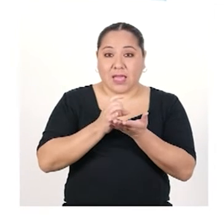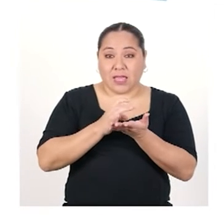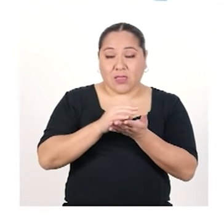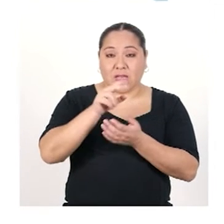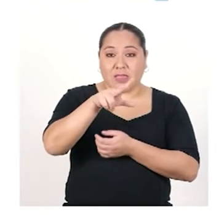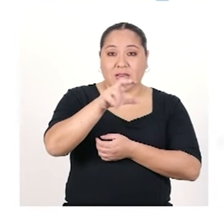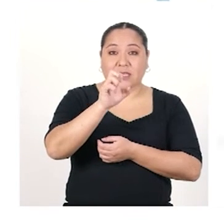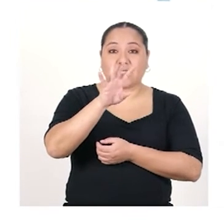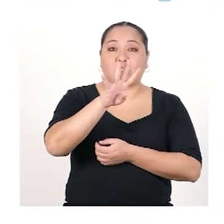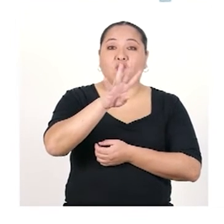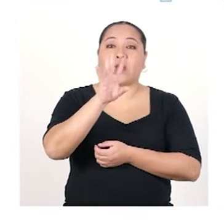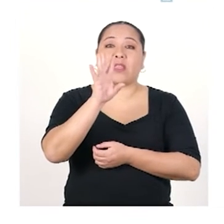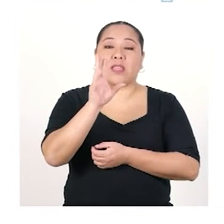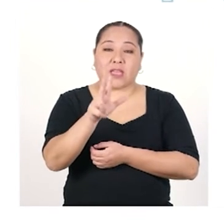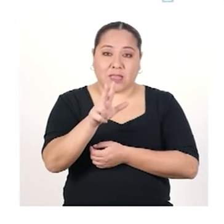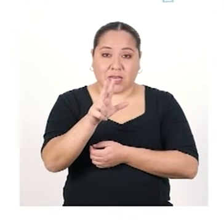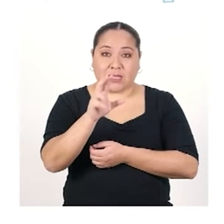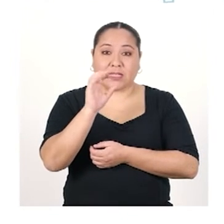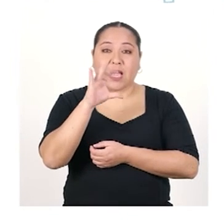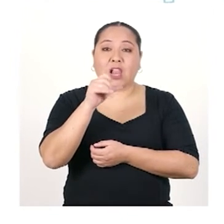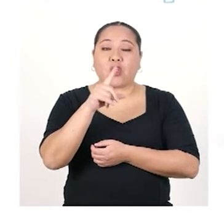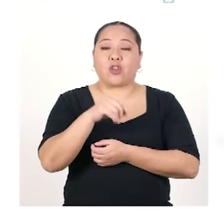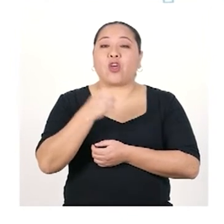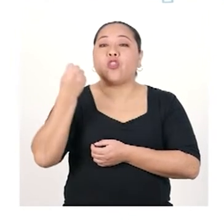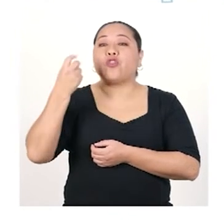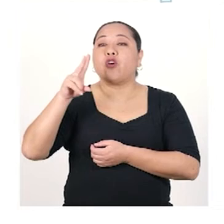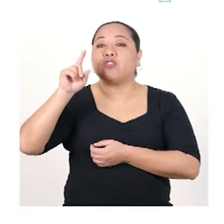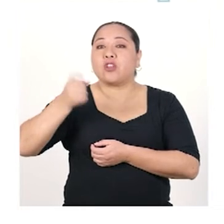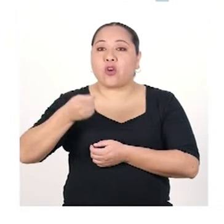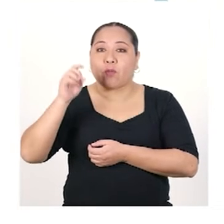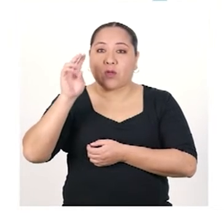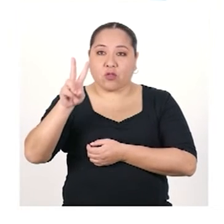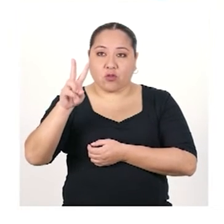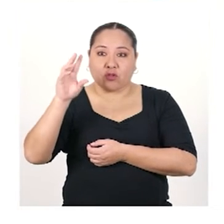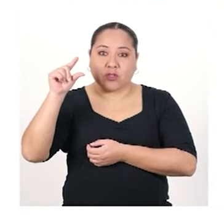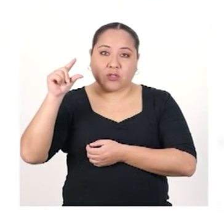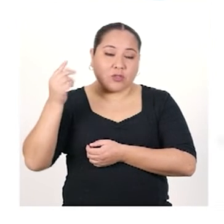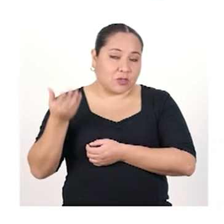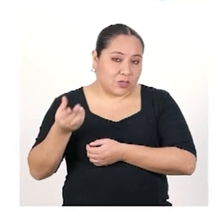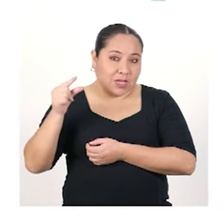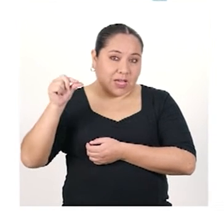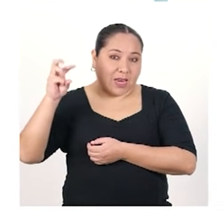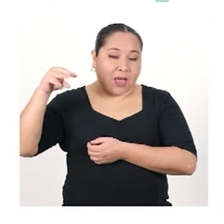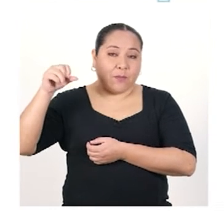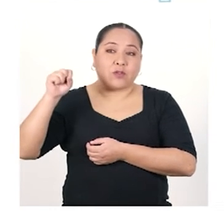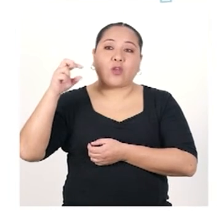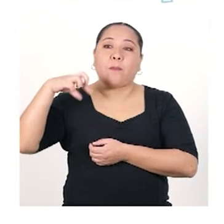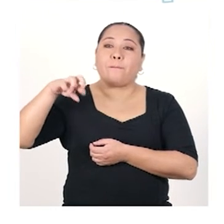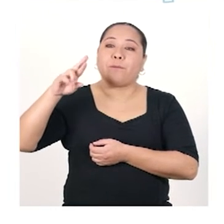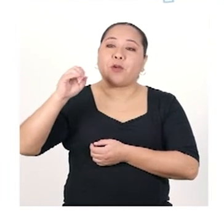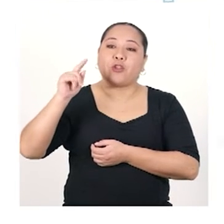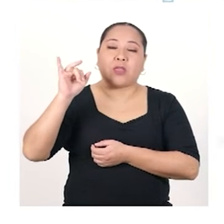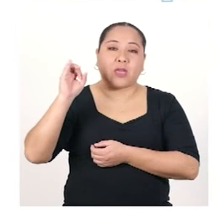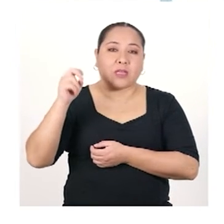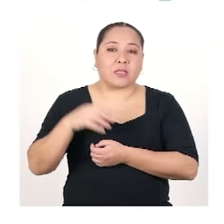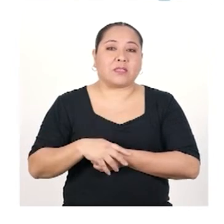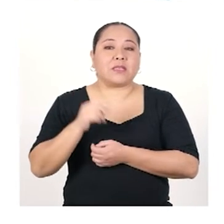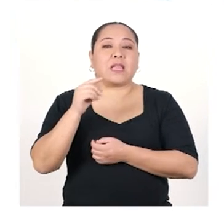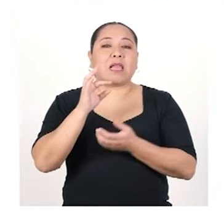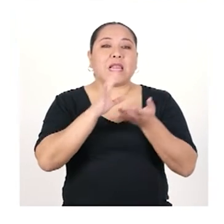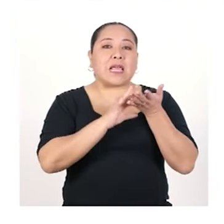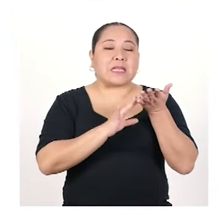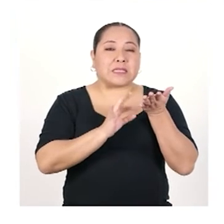tiene 343 calorías y 12,2 gramos de proteínas.